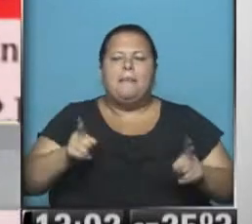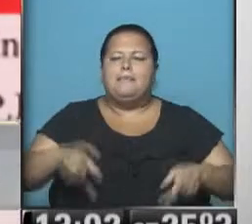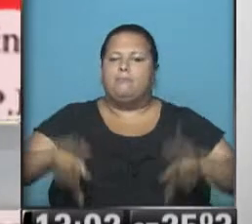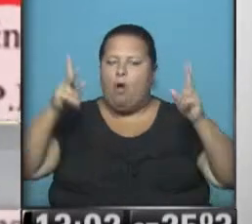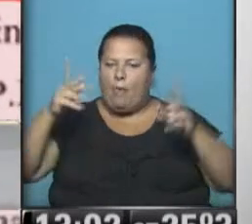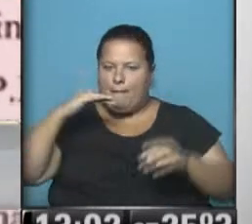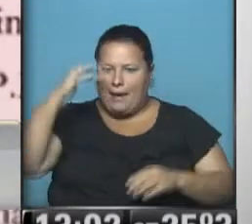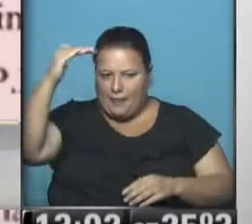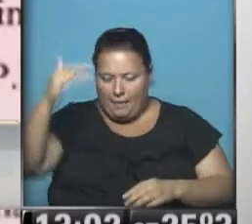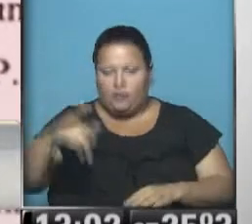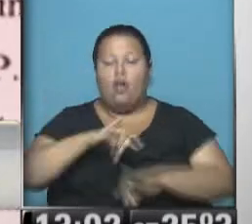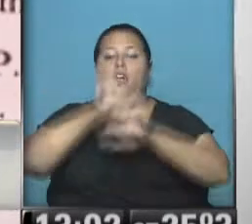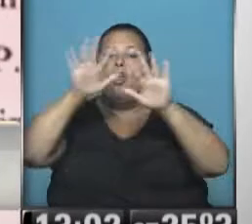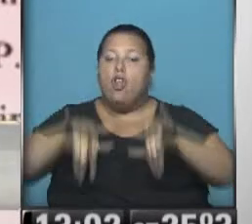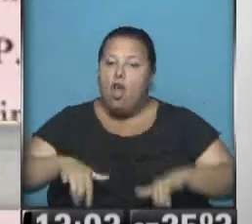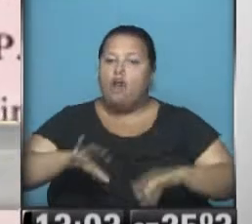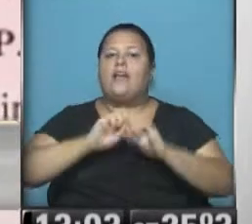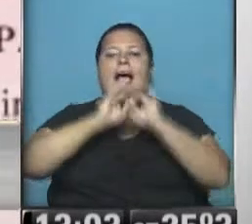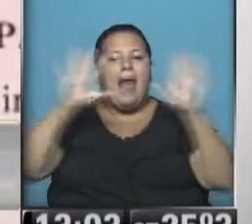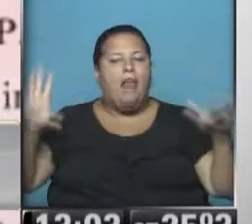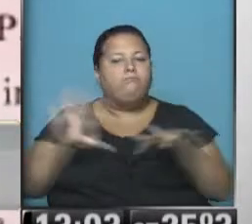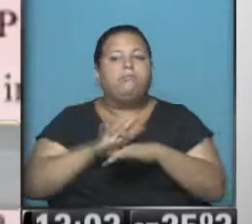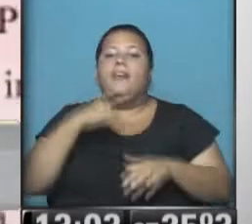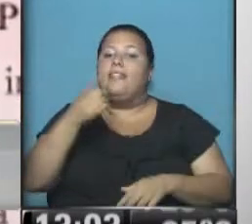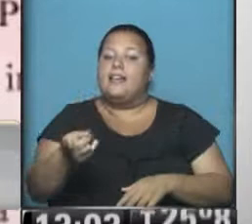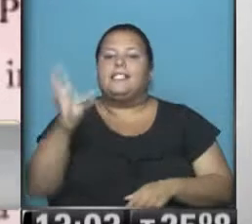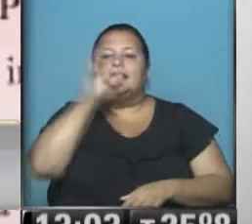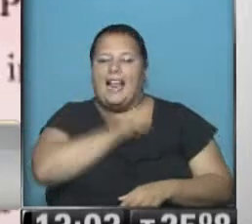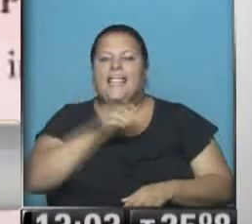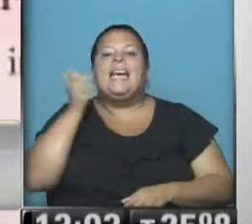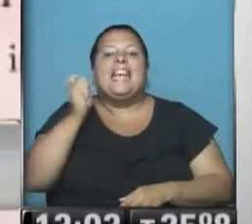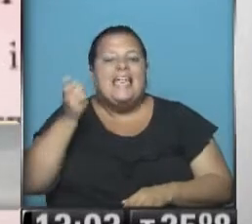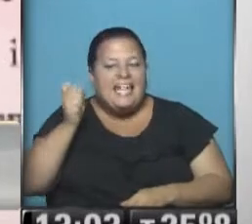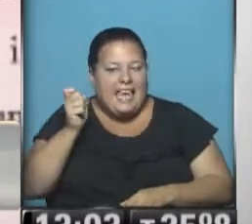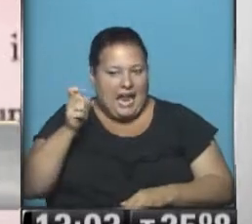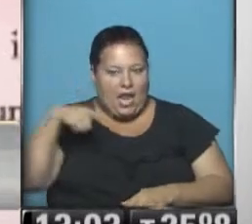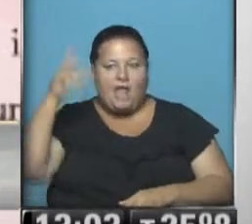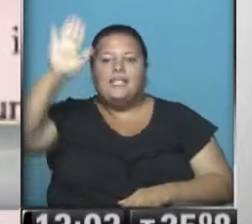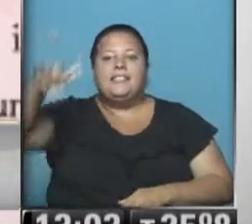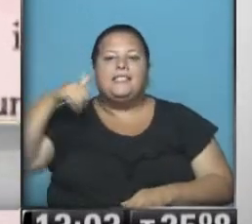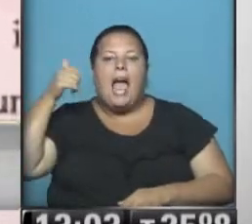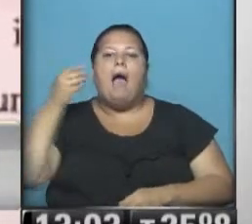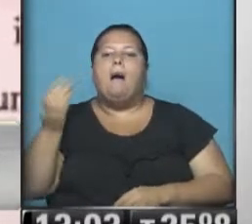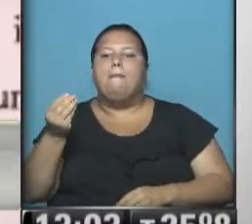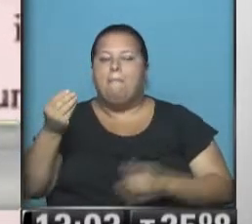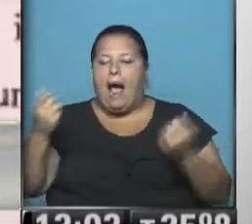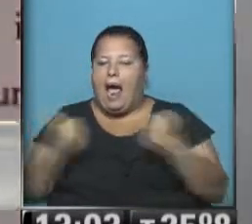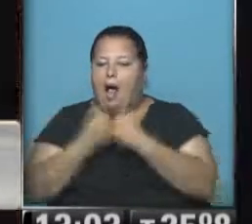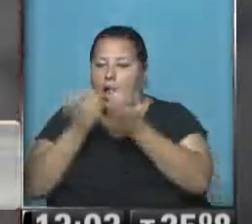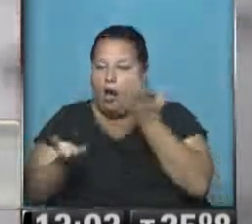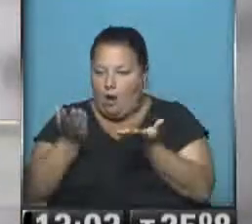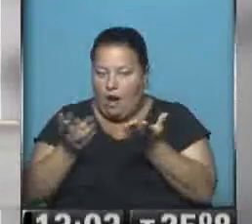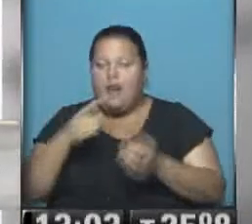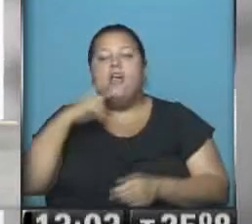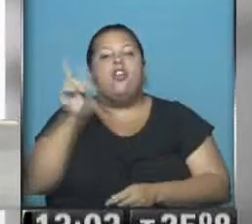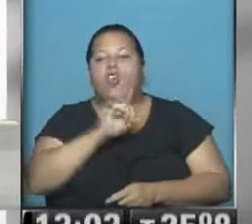departamento. El comunicado es explícito en reservar la identidad de quién es el que será convocado para hacer este cotejo y tampoco